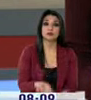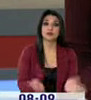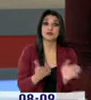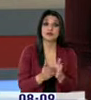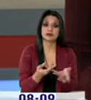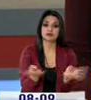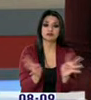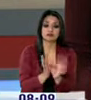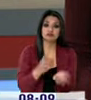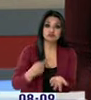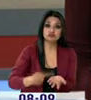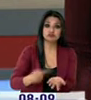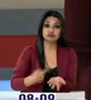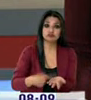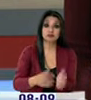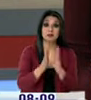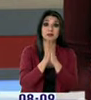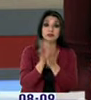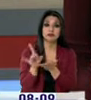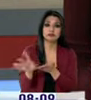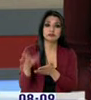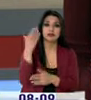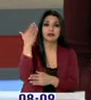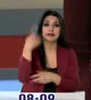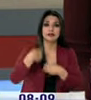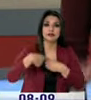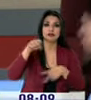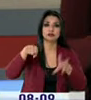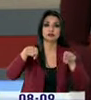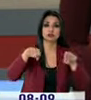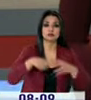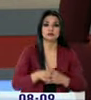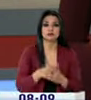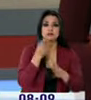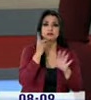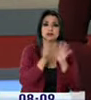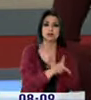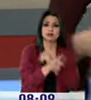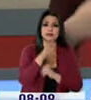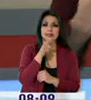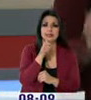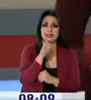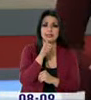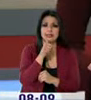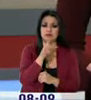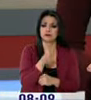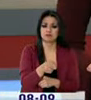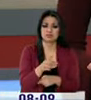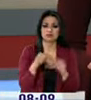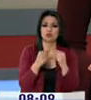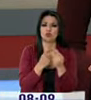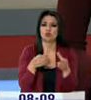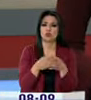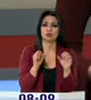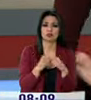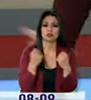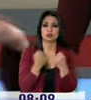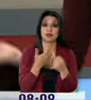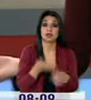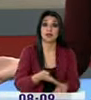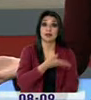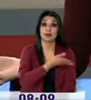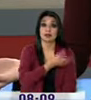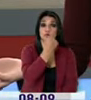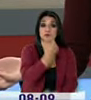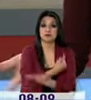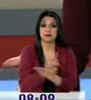deberá analizar una solicitud de remoción del alcalde de Quito, Mauricio Rodas. La demanda fue presentada por los mismos colectivos sociales quienes hace